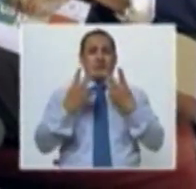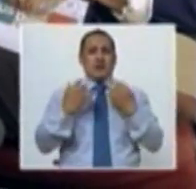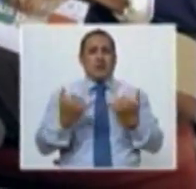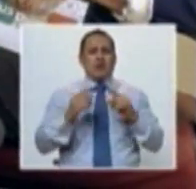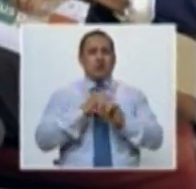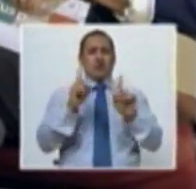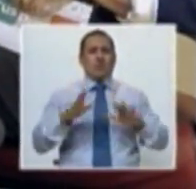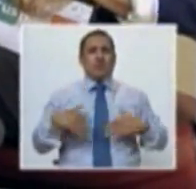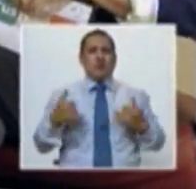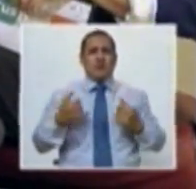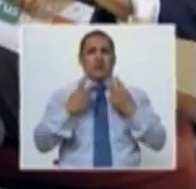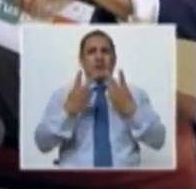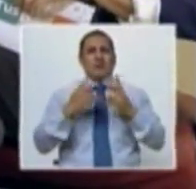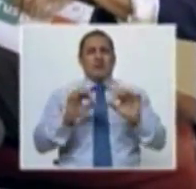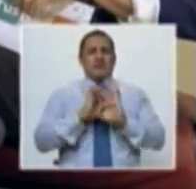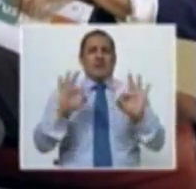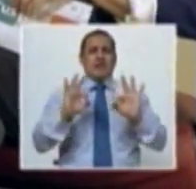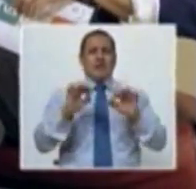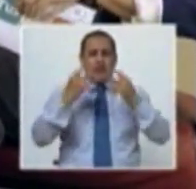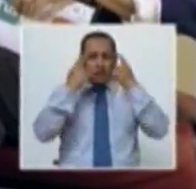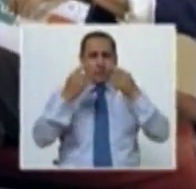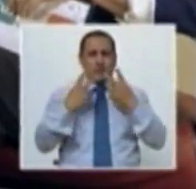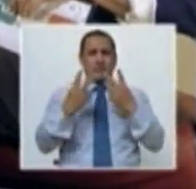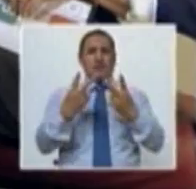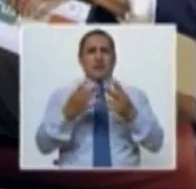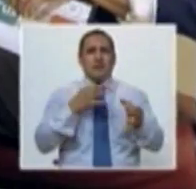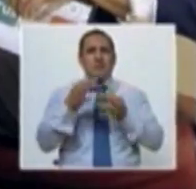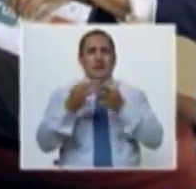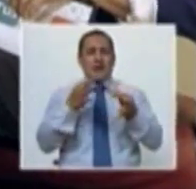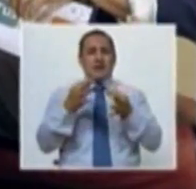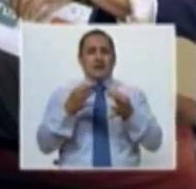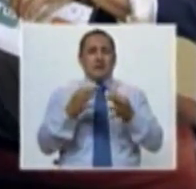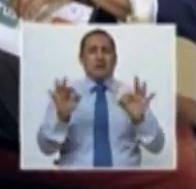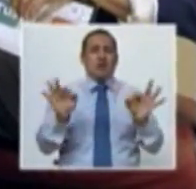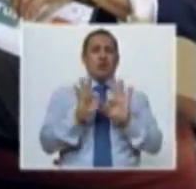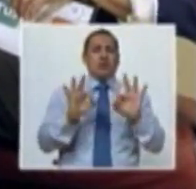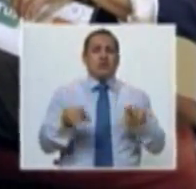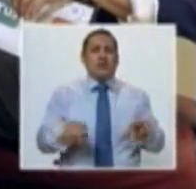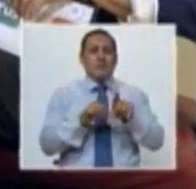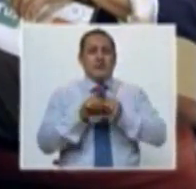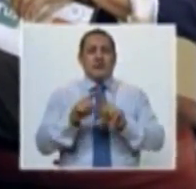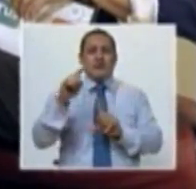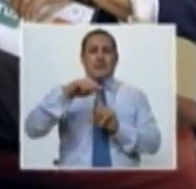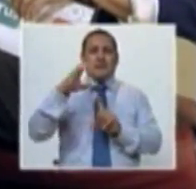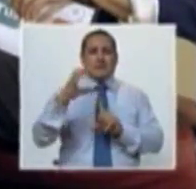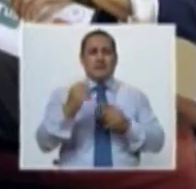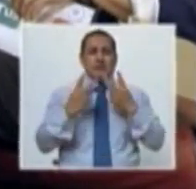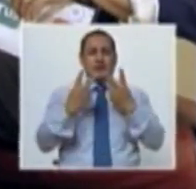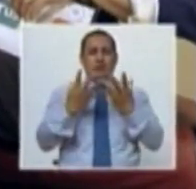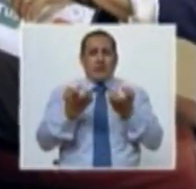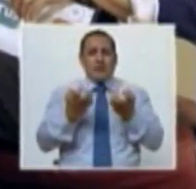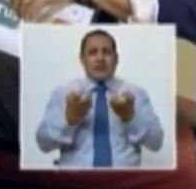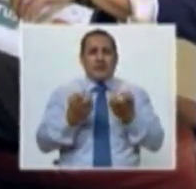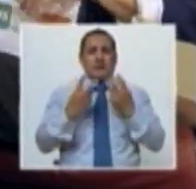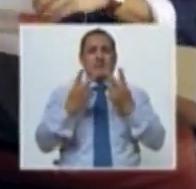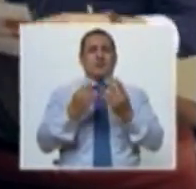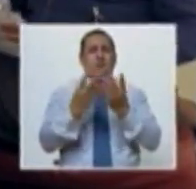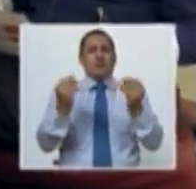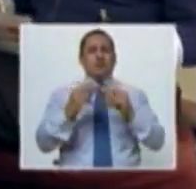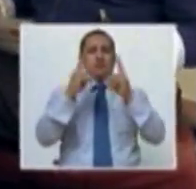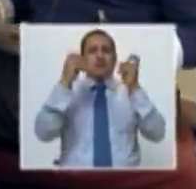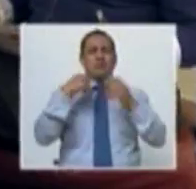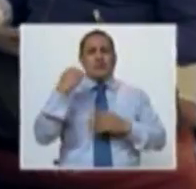no puede haber ninguna tacha en ese sentido, ¿no? Sí, y además el tribunal toca aspectos